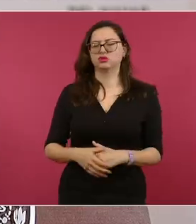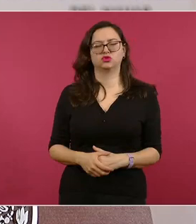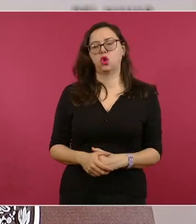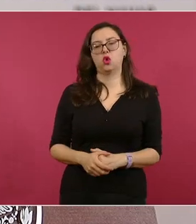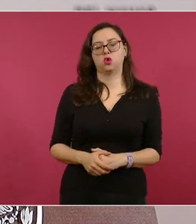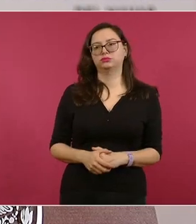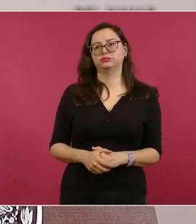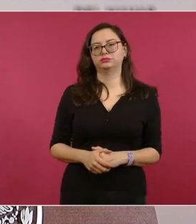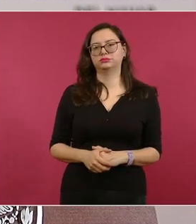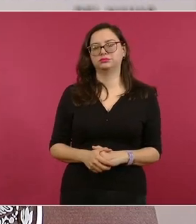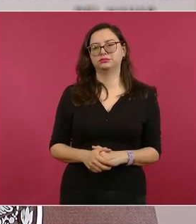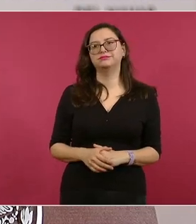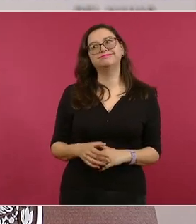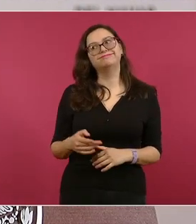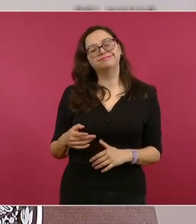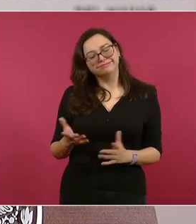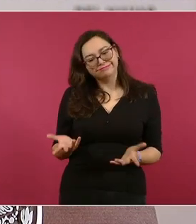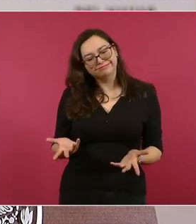considerar